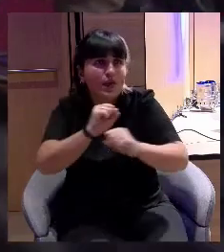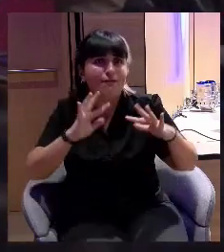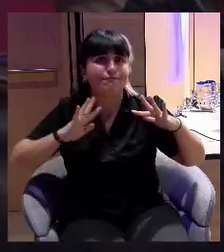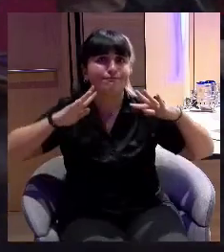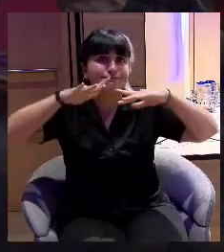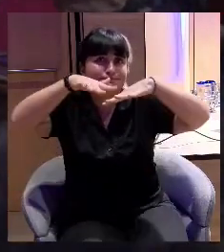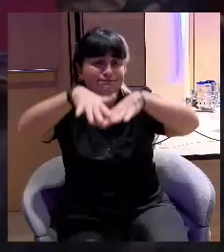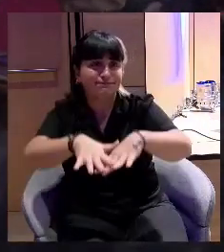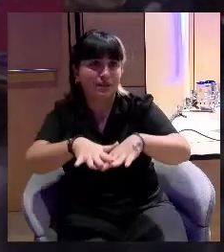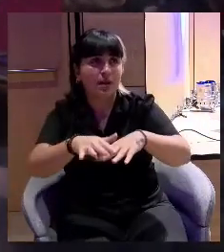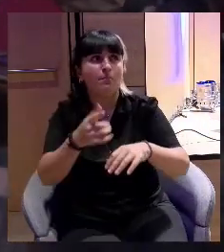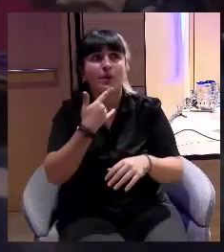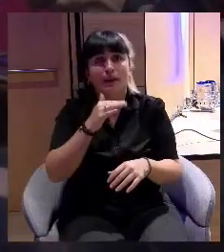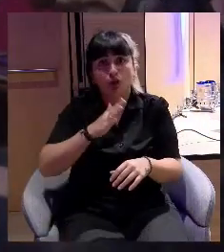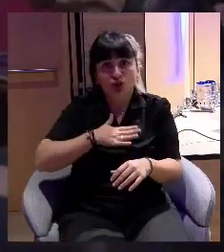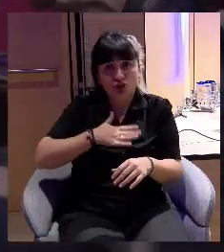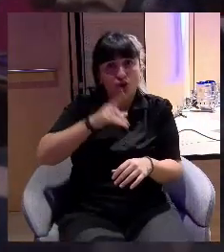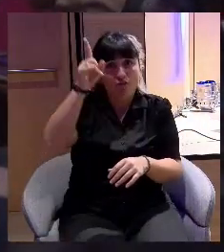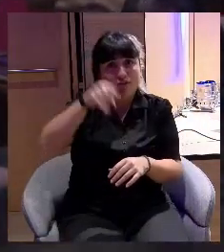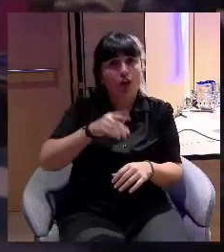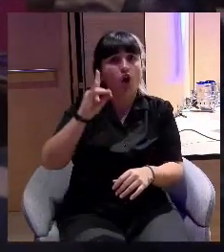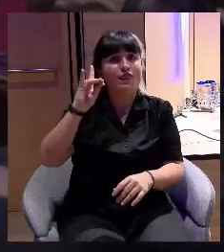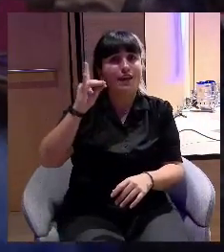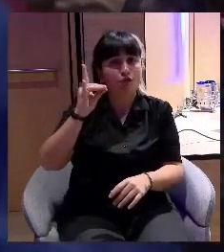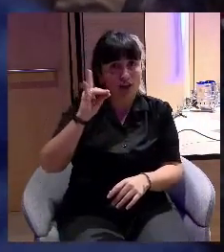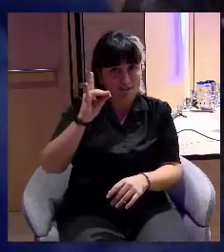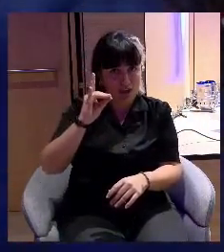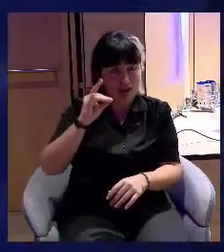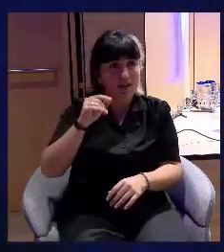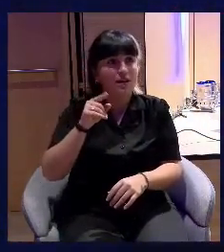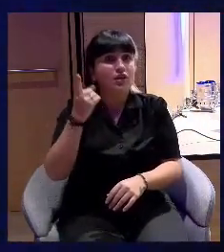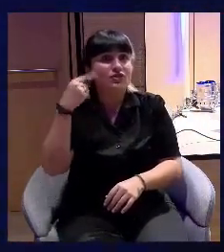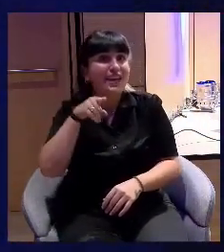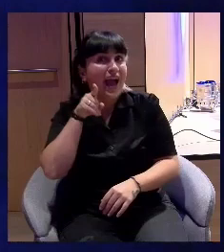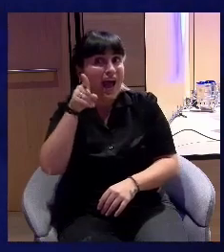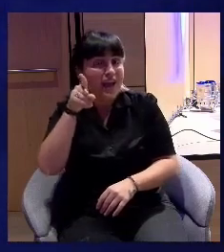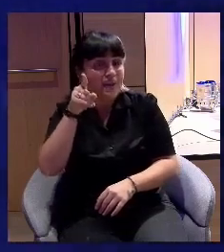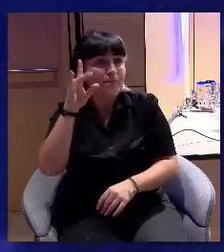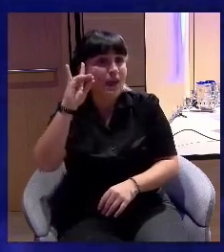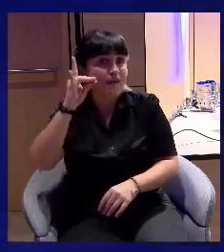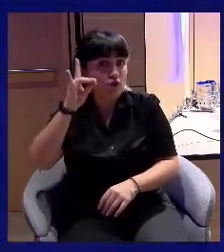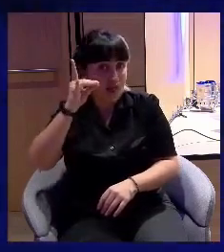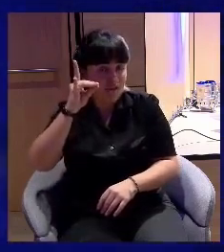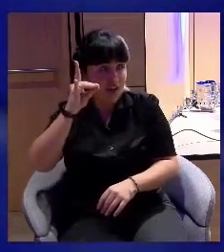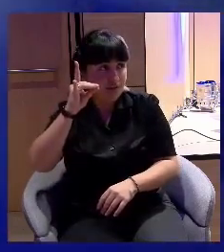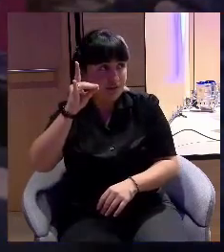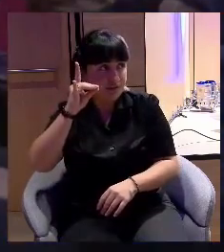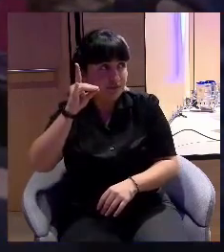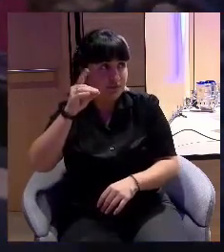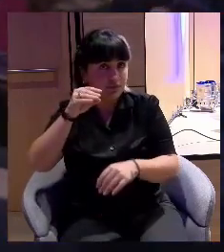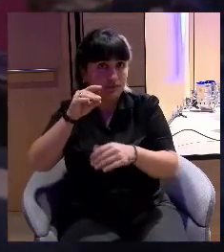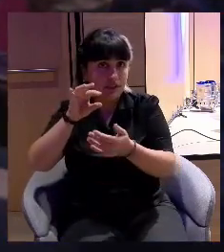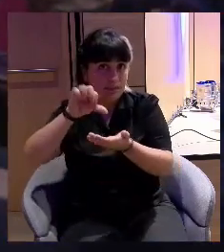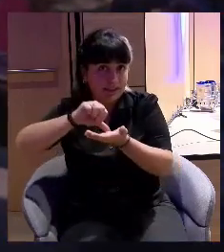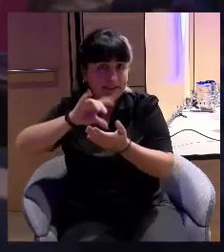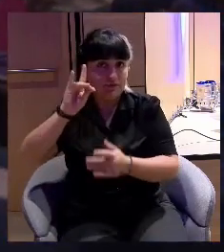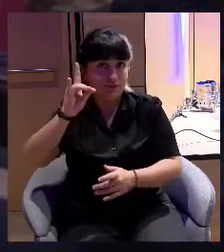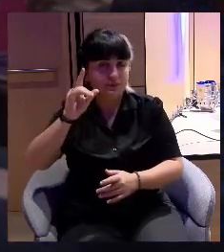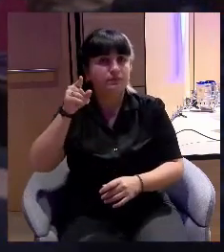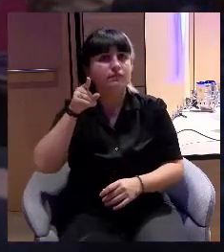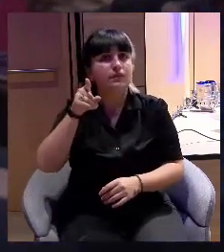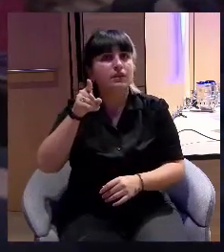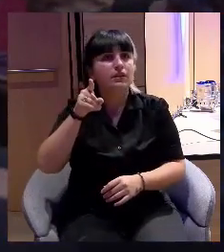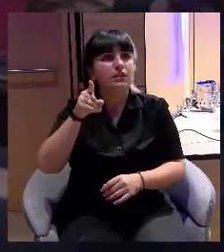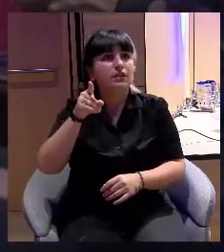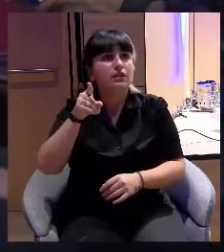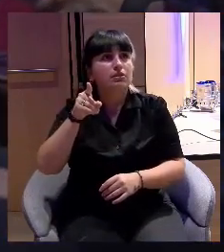Bueno, yo vengo de Bolivia y la experiencia allá fue de una persona, justamente de la